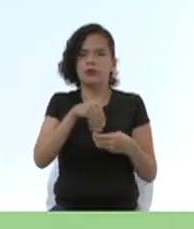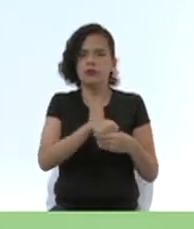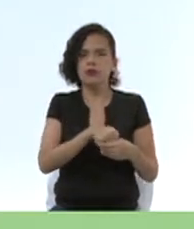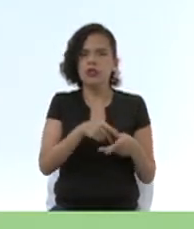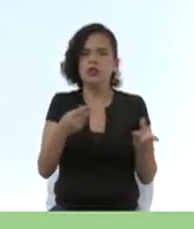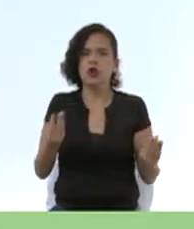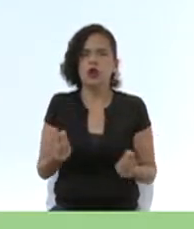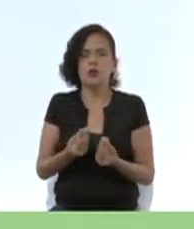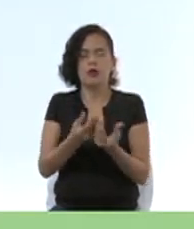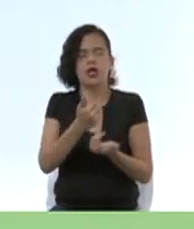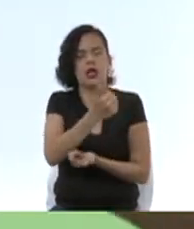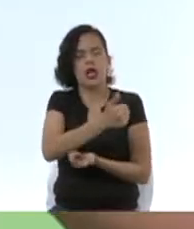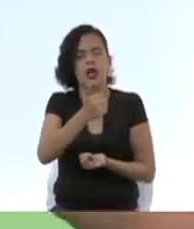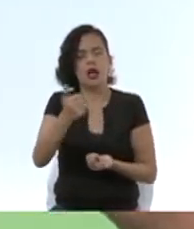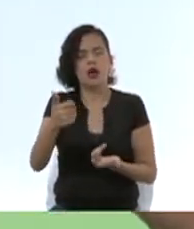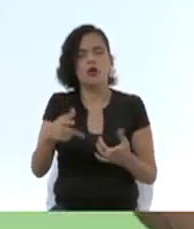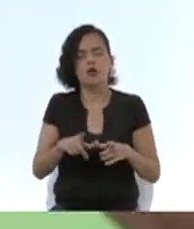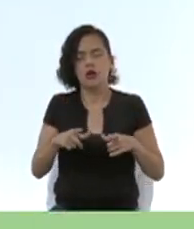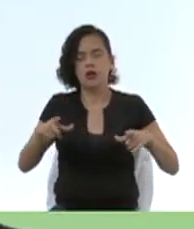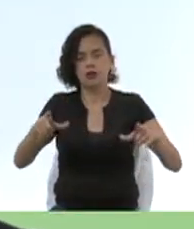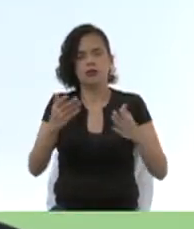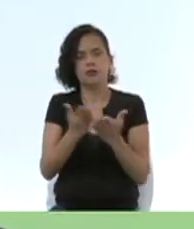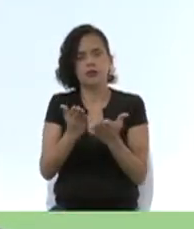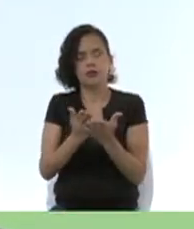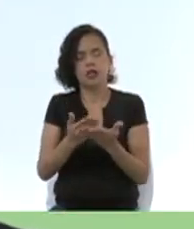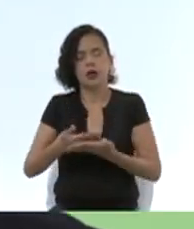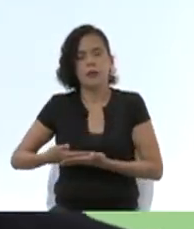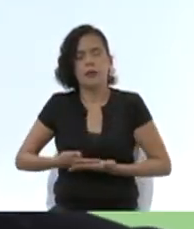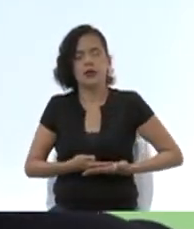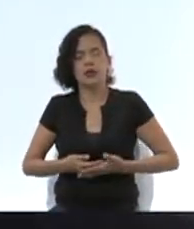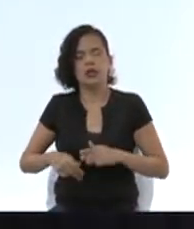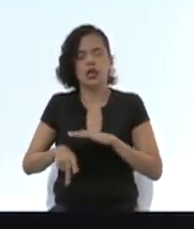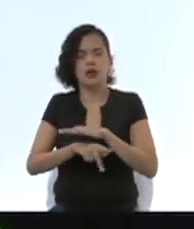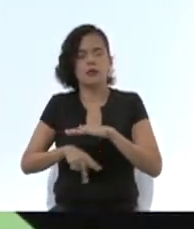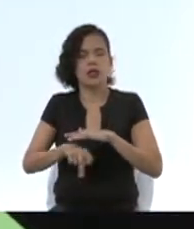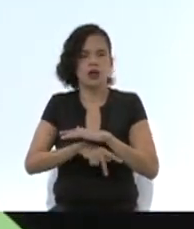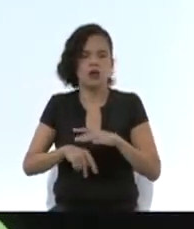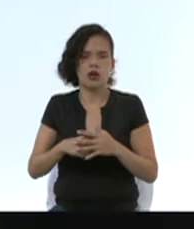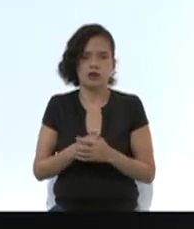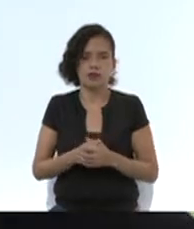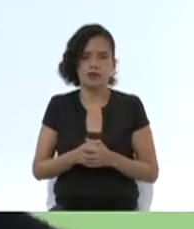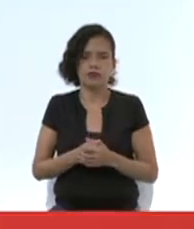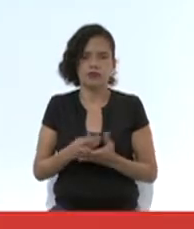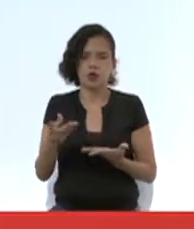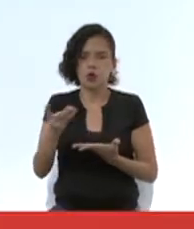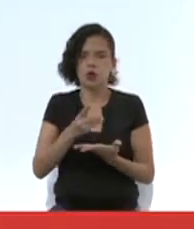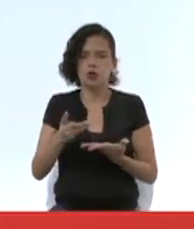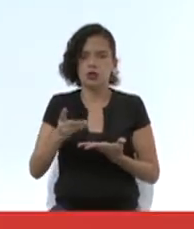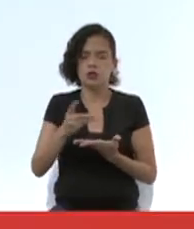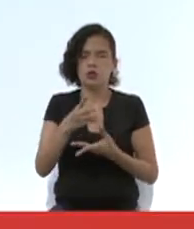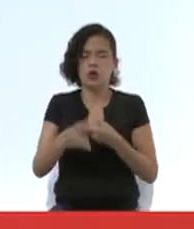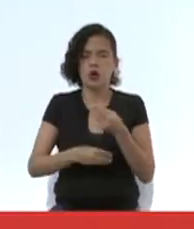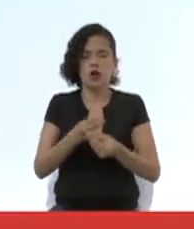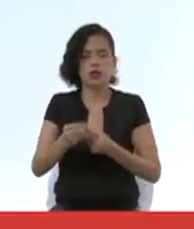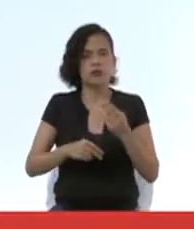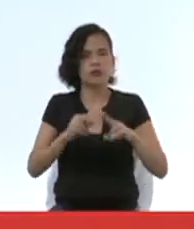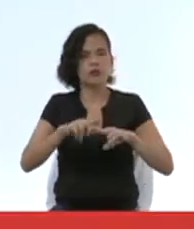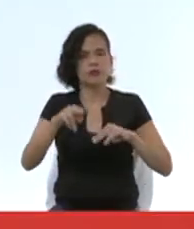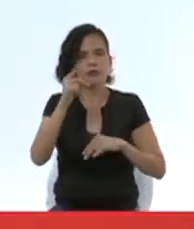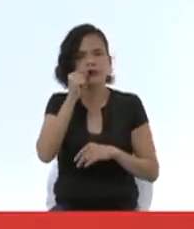nos ha acompañado en cada una de las aulas de clase, en la etapa maternal, en la etapa preescolar, un dibujo hecho por las niñas y los niños,